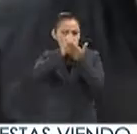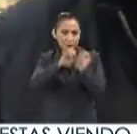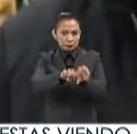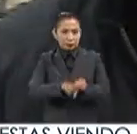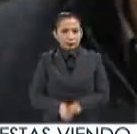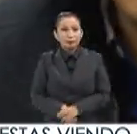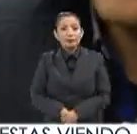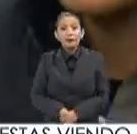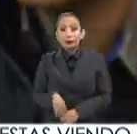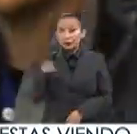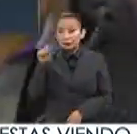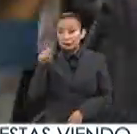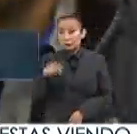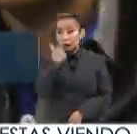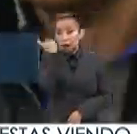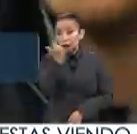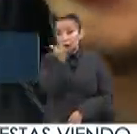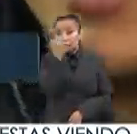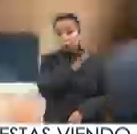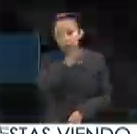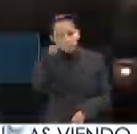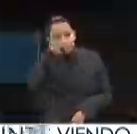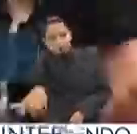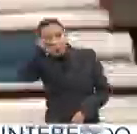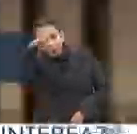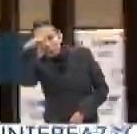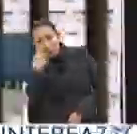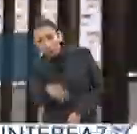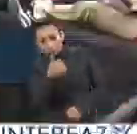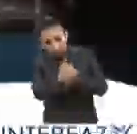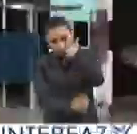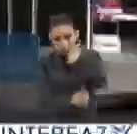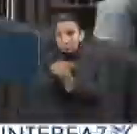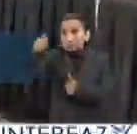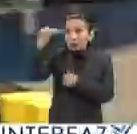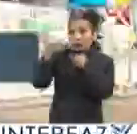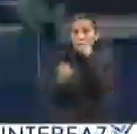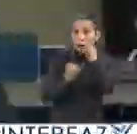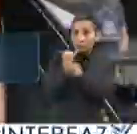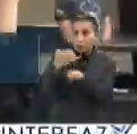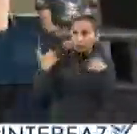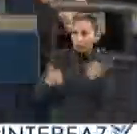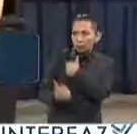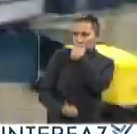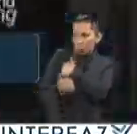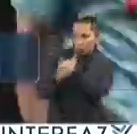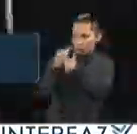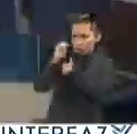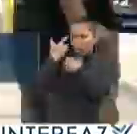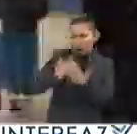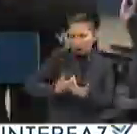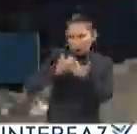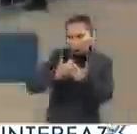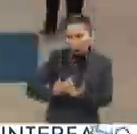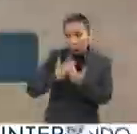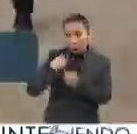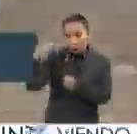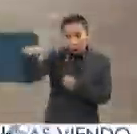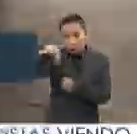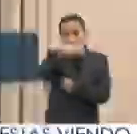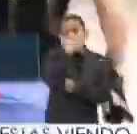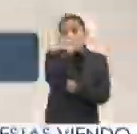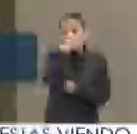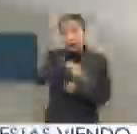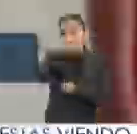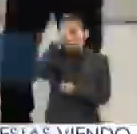equipo. Asimismo, los alumnos pudieron observar que México es muy competitivo a nivel internacional cuando se trata de tecnología, pues muchos